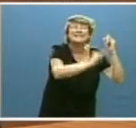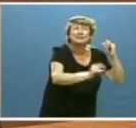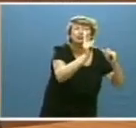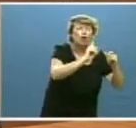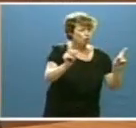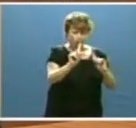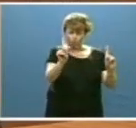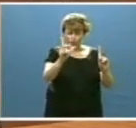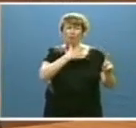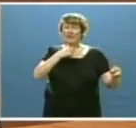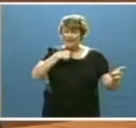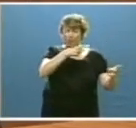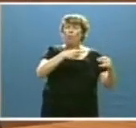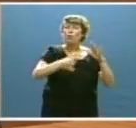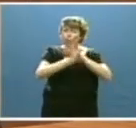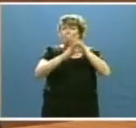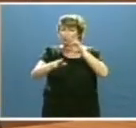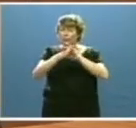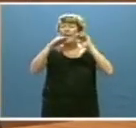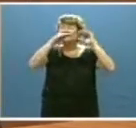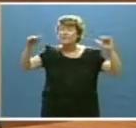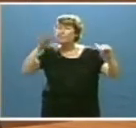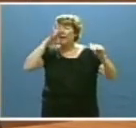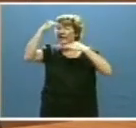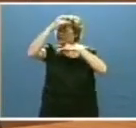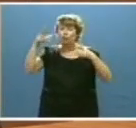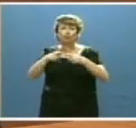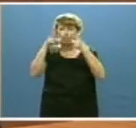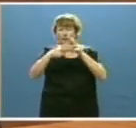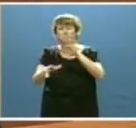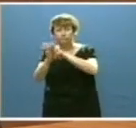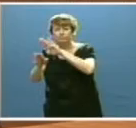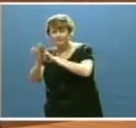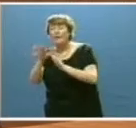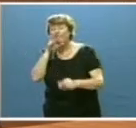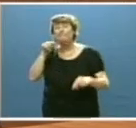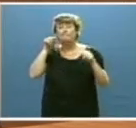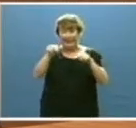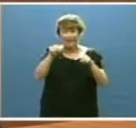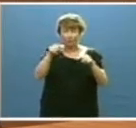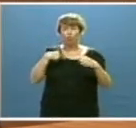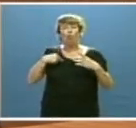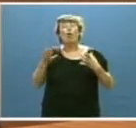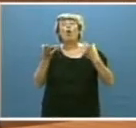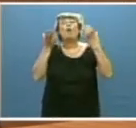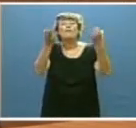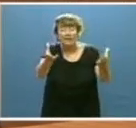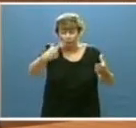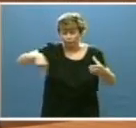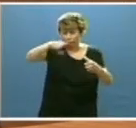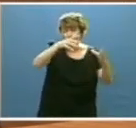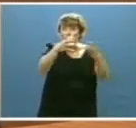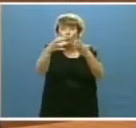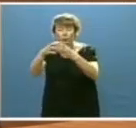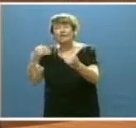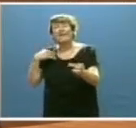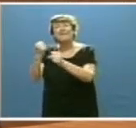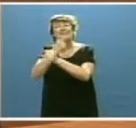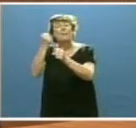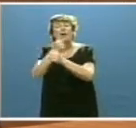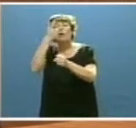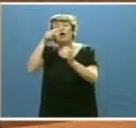convertirse en un instrumento estable de atención social para ello ofrezco a los grupos trabajar en una norma dirigida